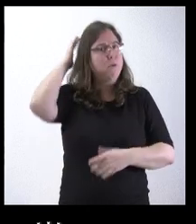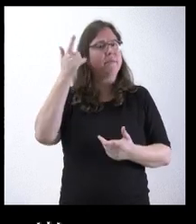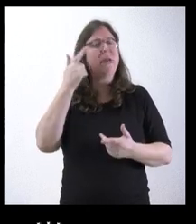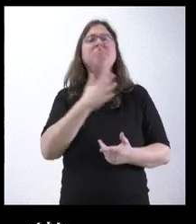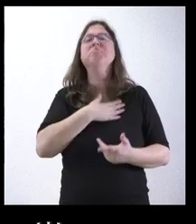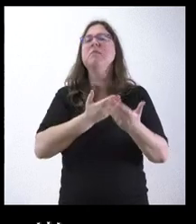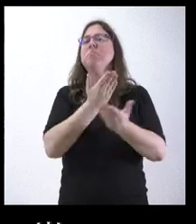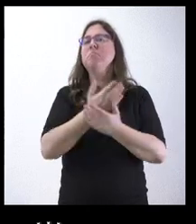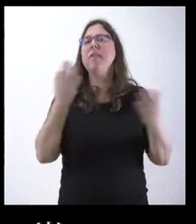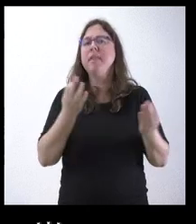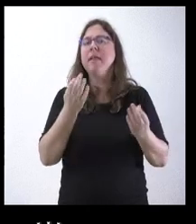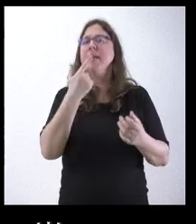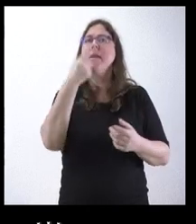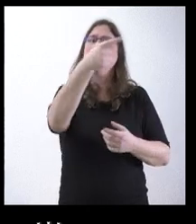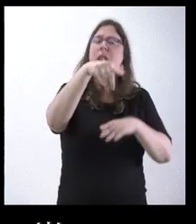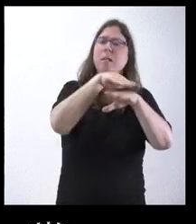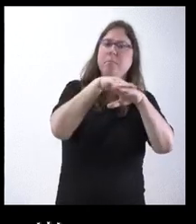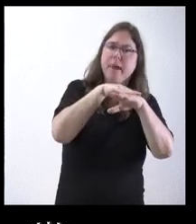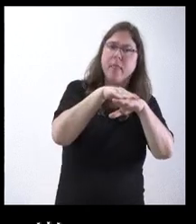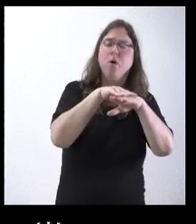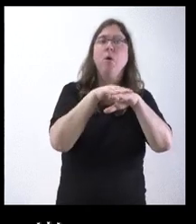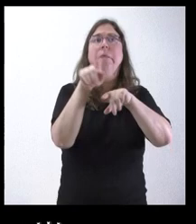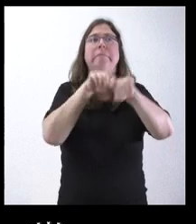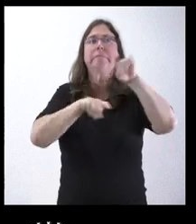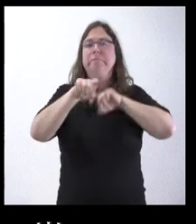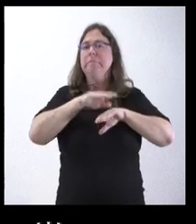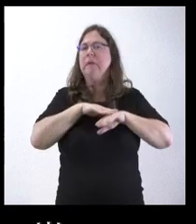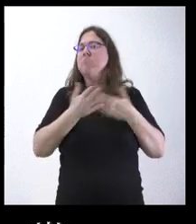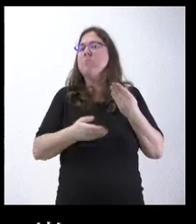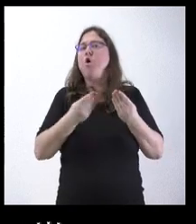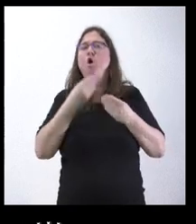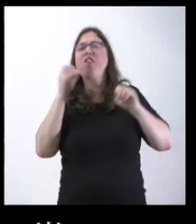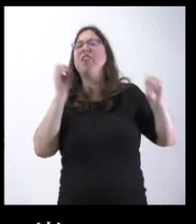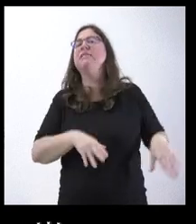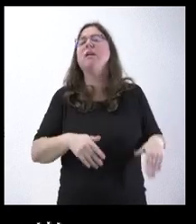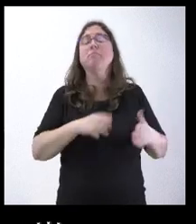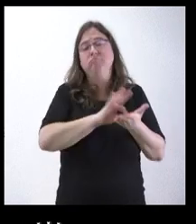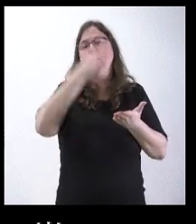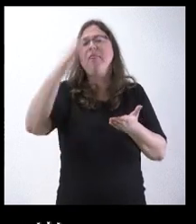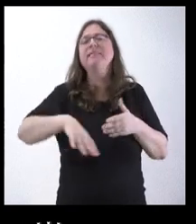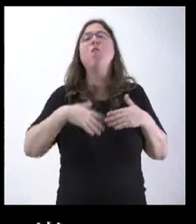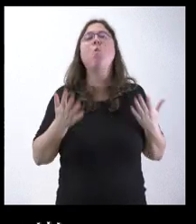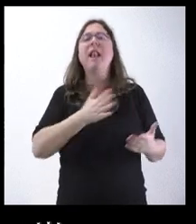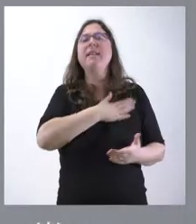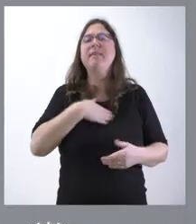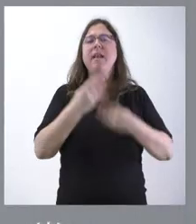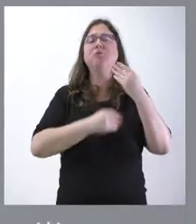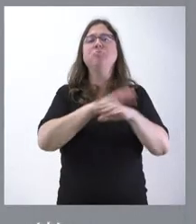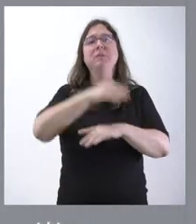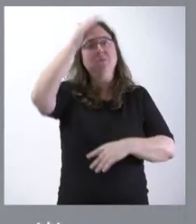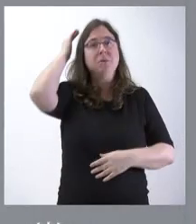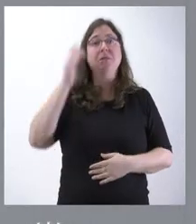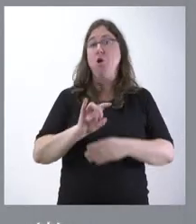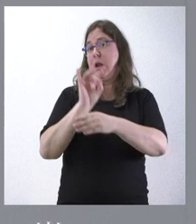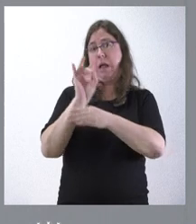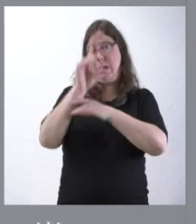conformarían con que pida perdón que se retracte que se ha cesado no sé qué piden Con qué se conformaría Pues yo creo que la carta es